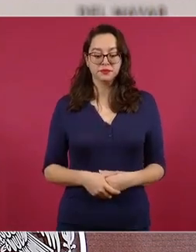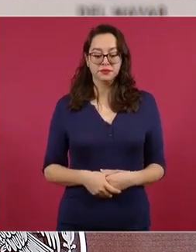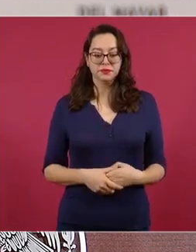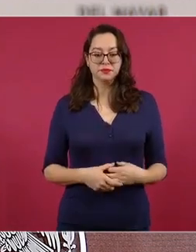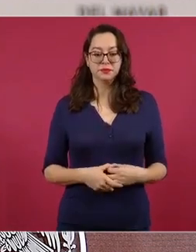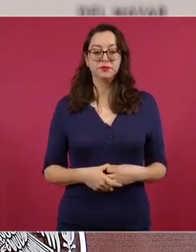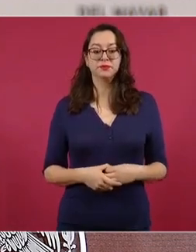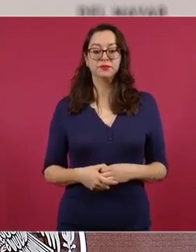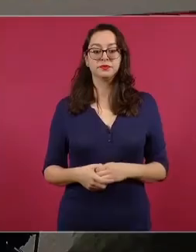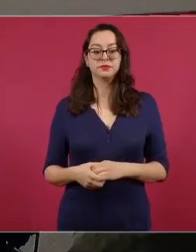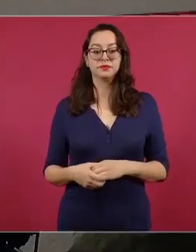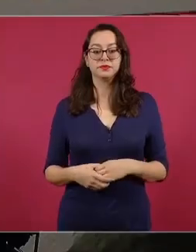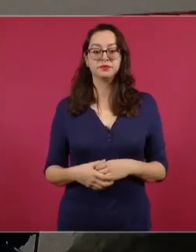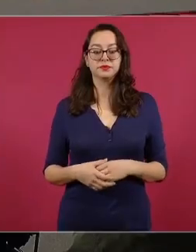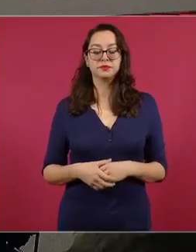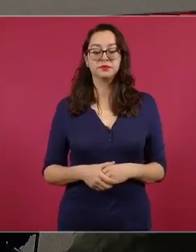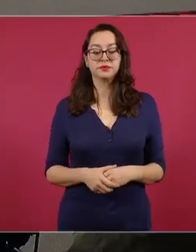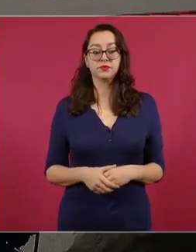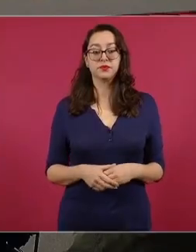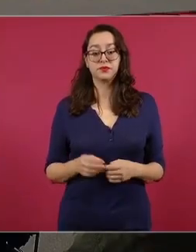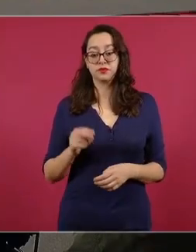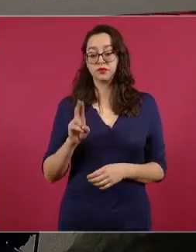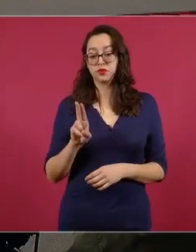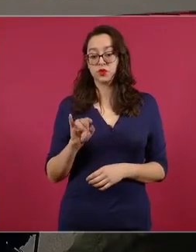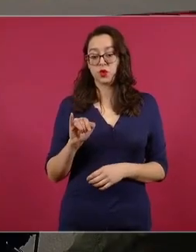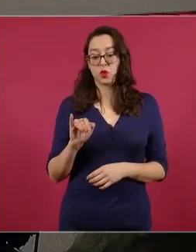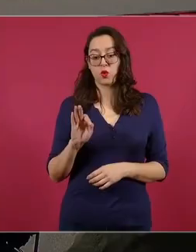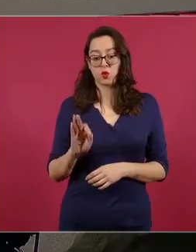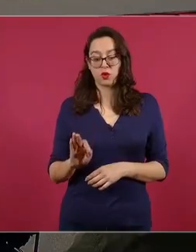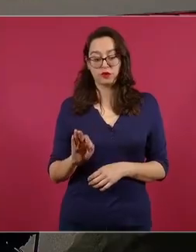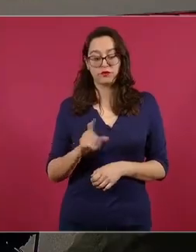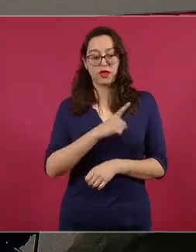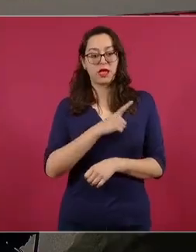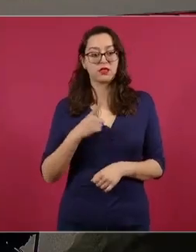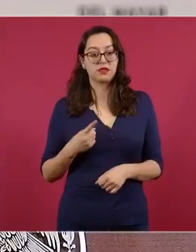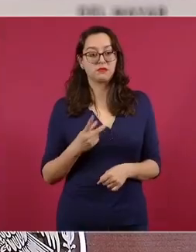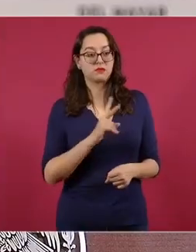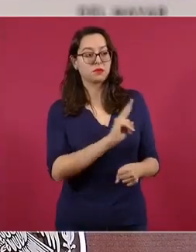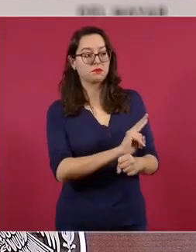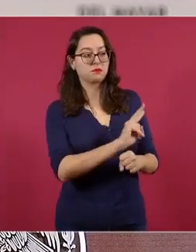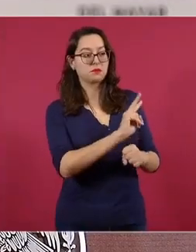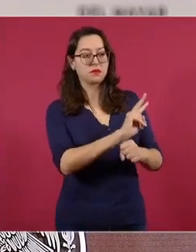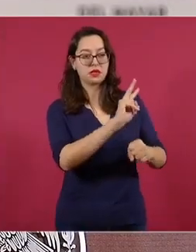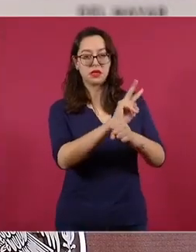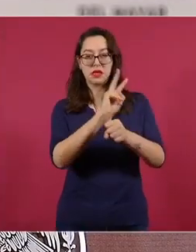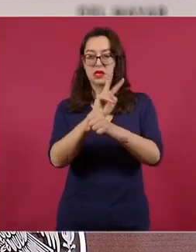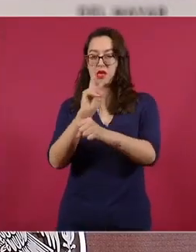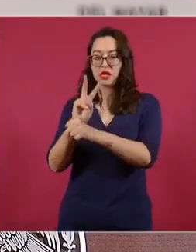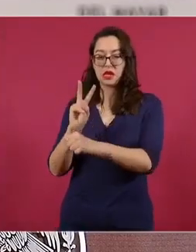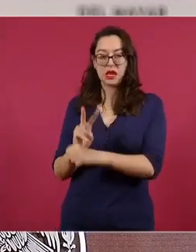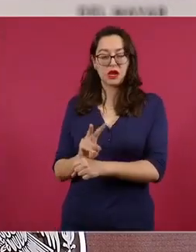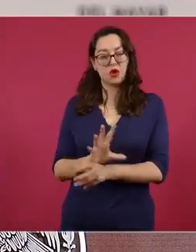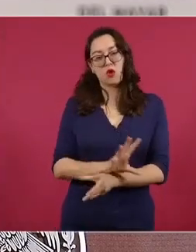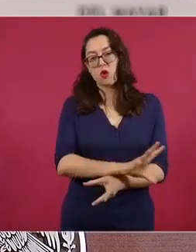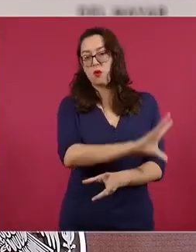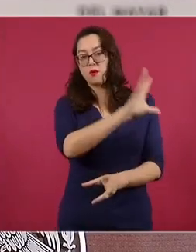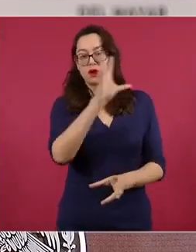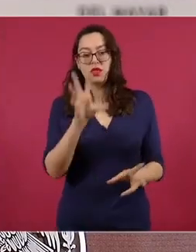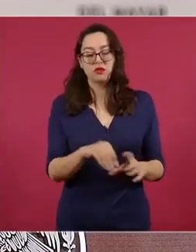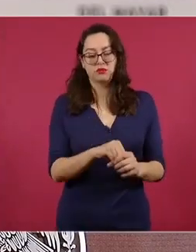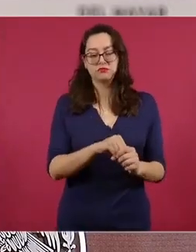La Unidad de Inteligencia Financiera opera en el sistema financiero a través de instrumentos que la ley da.